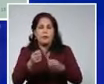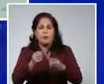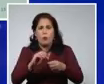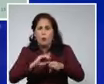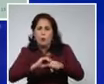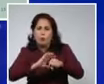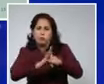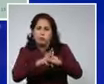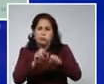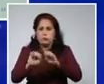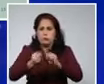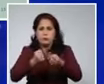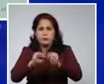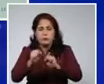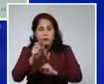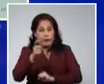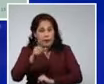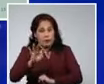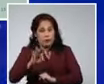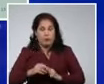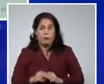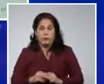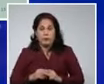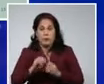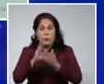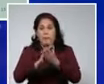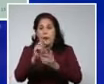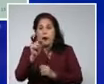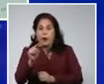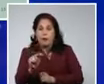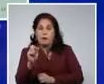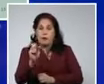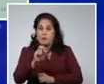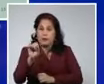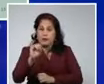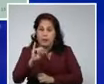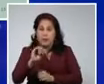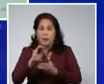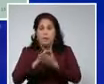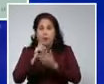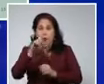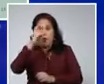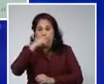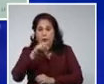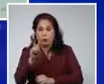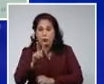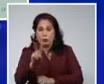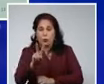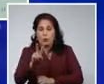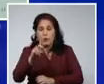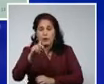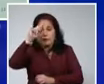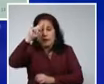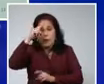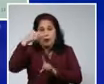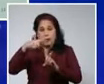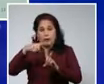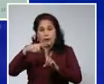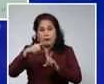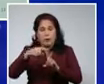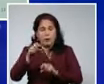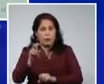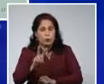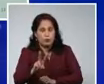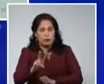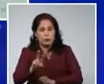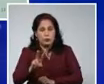mantenido, 18, Mayarí con 6, Moa con 2, Sagua de Tánamo con 2 y